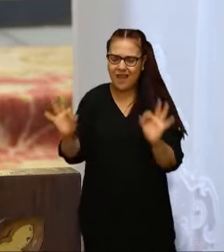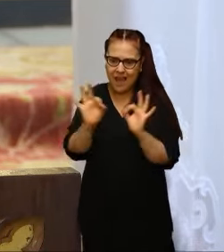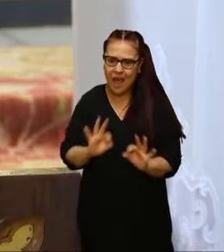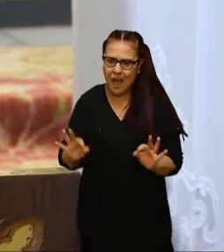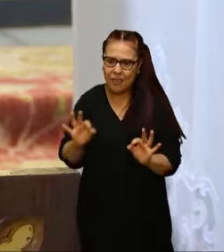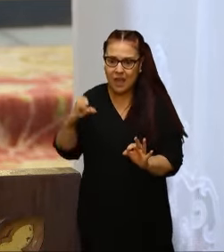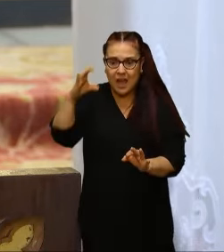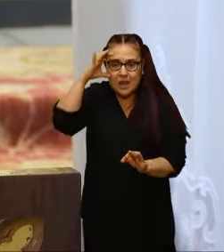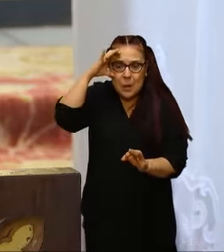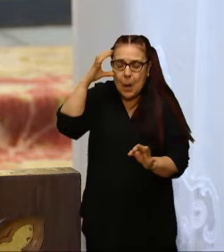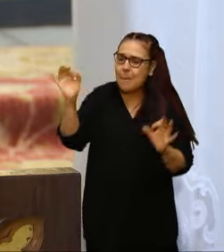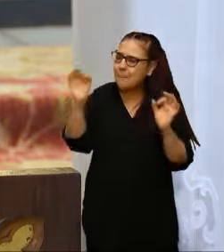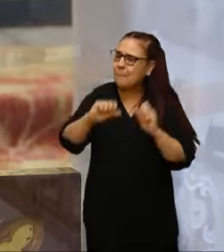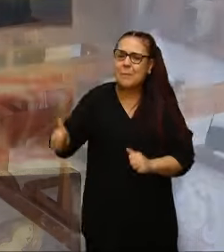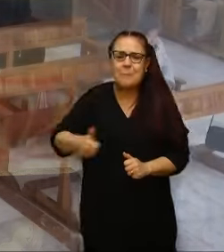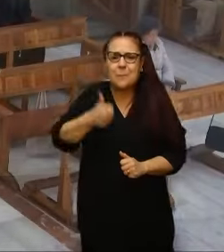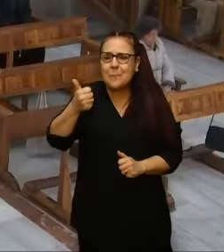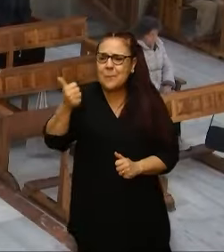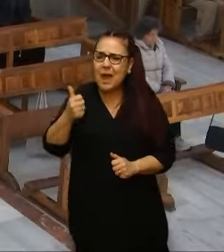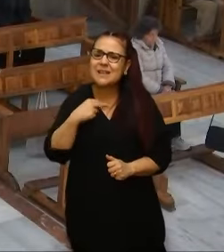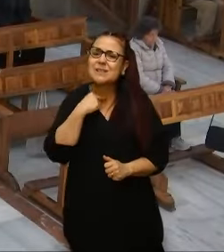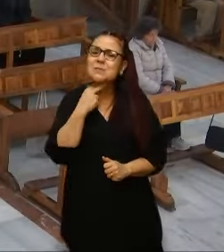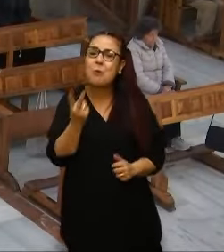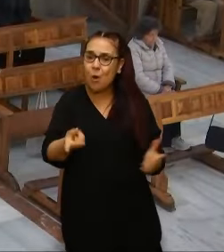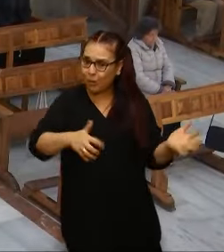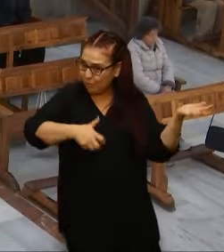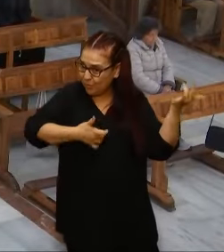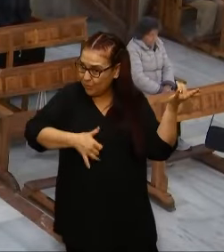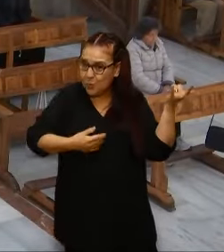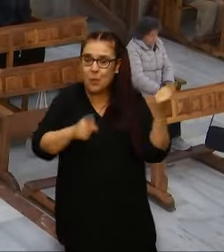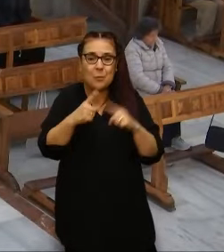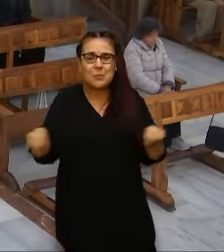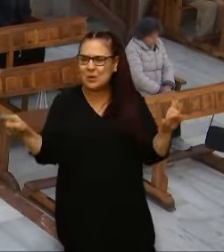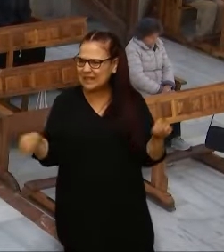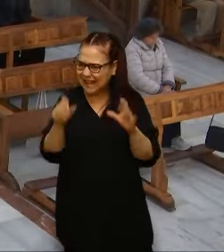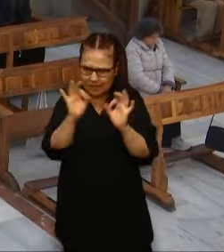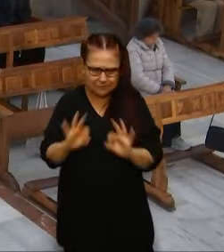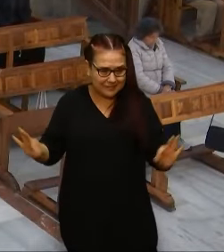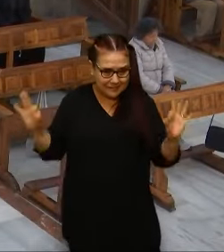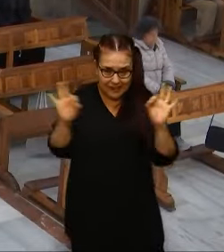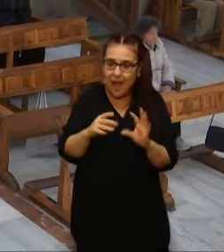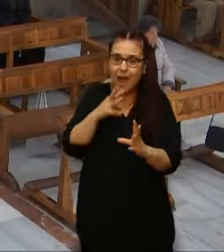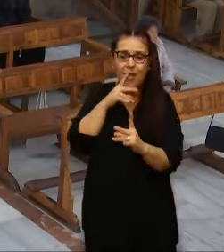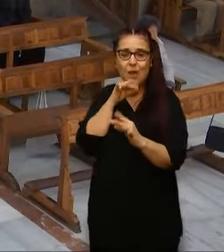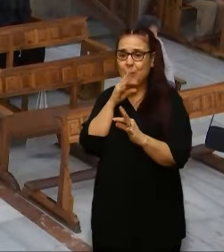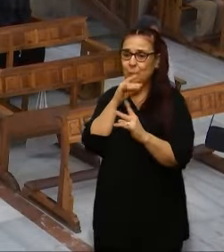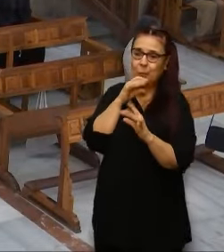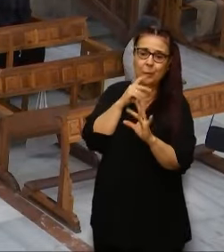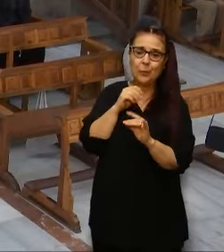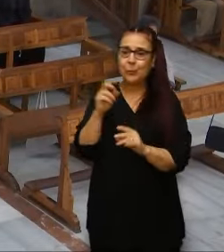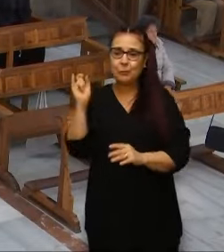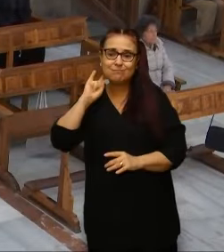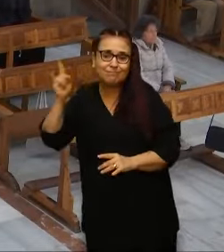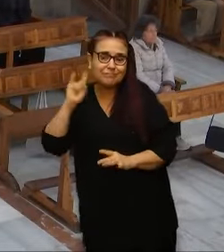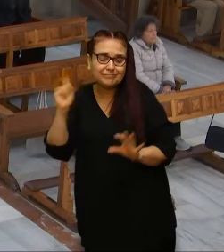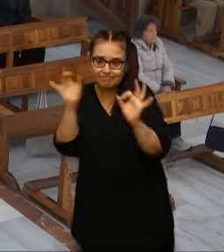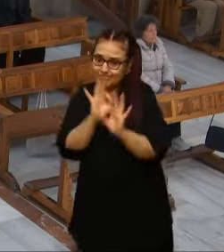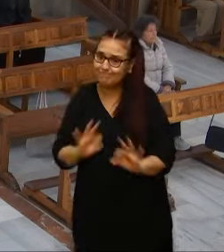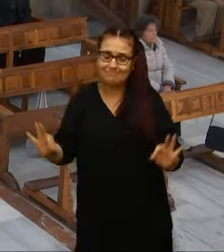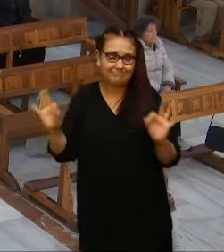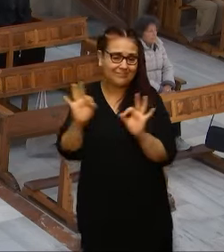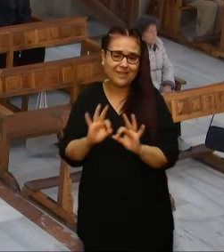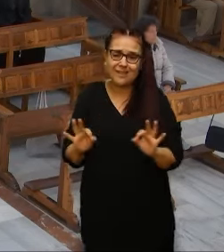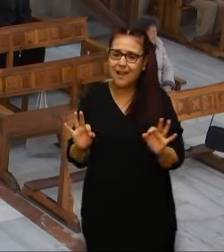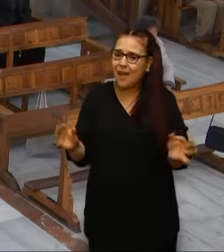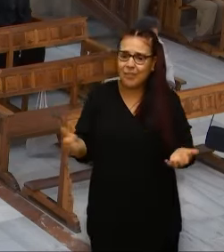No se escuchará más en ti la voz de citaristas ni músicos, de flautas y trompetas, No habrá